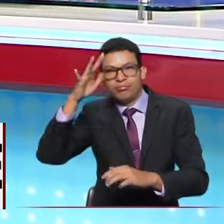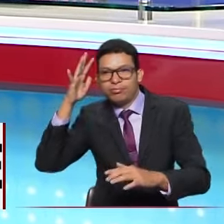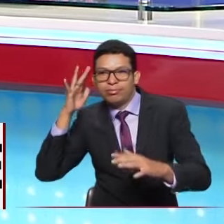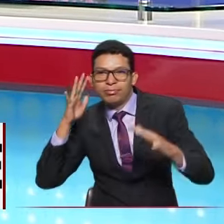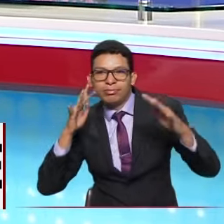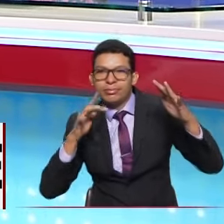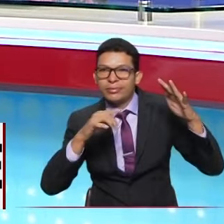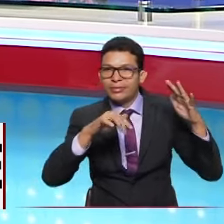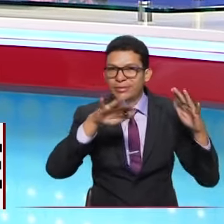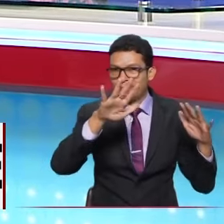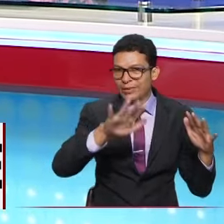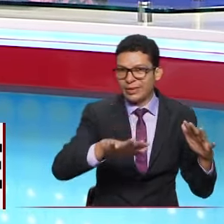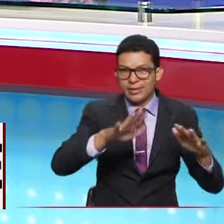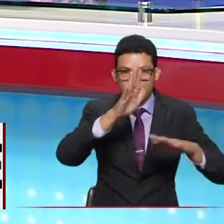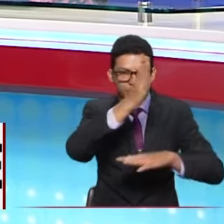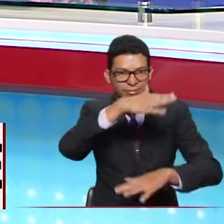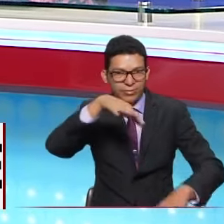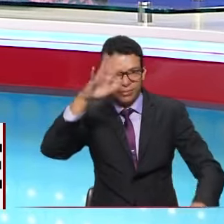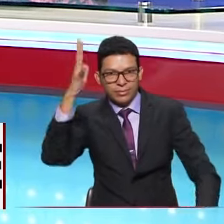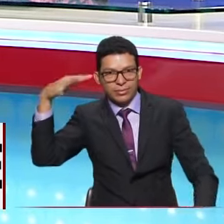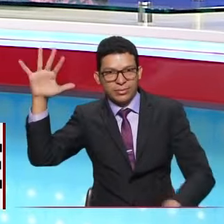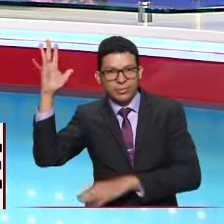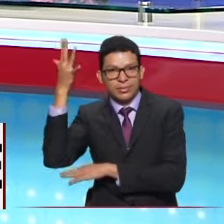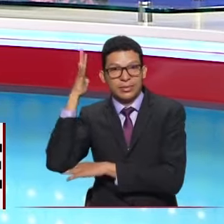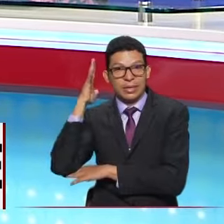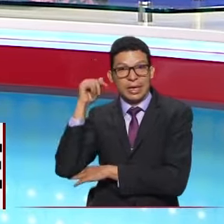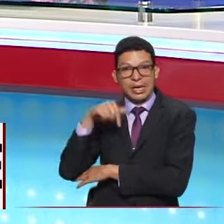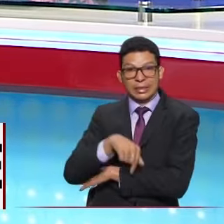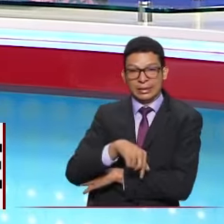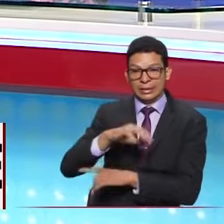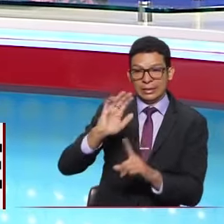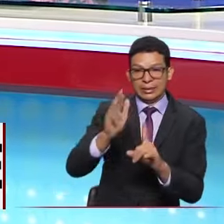Farallones como declaratoria, pues, de área protegida en Colombia,